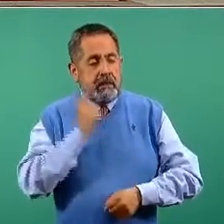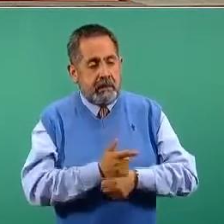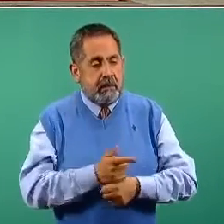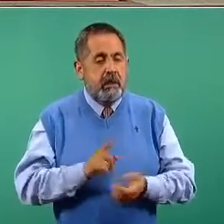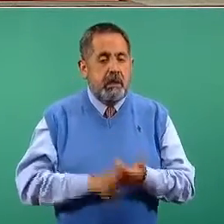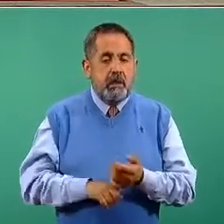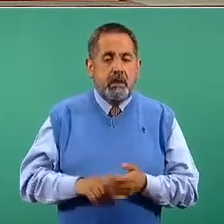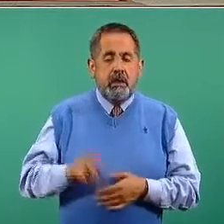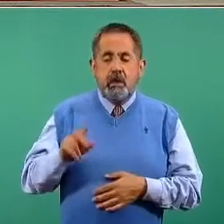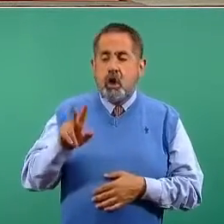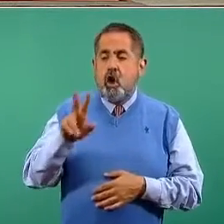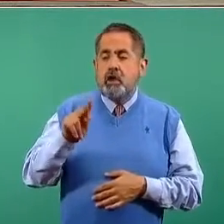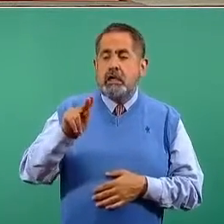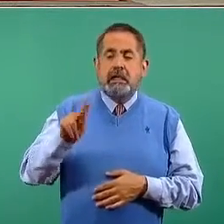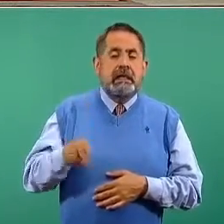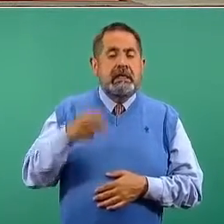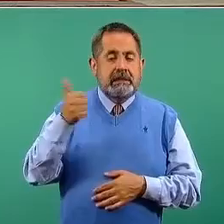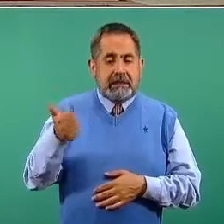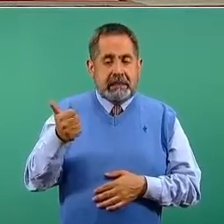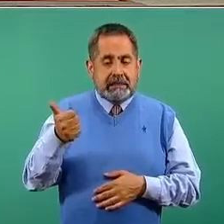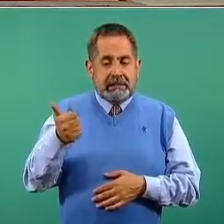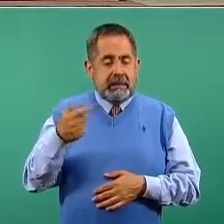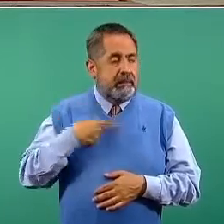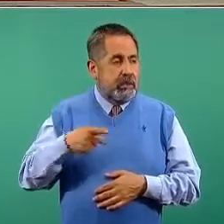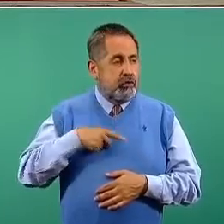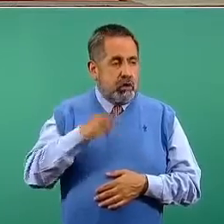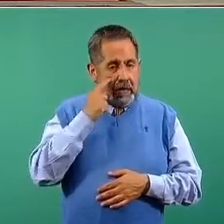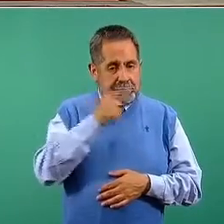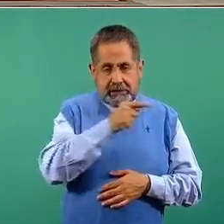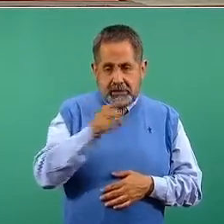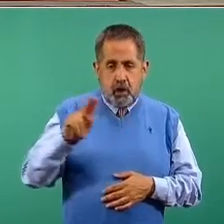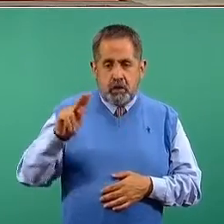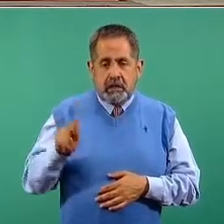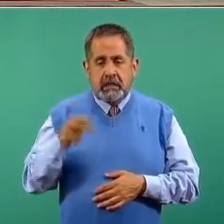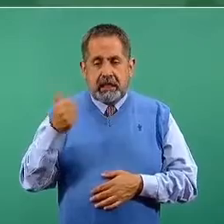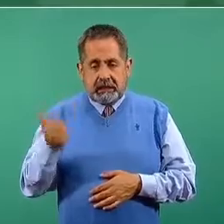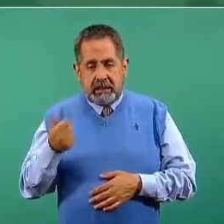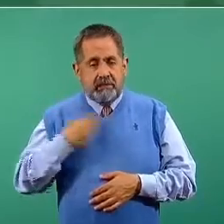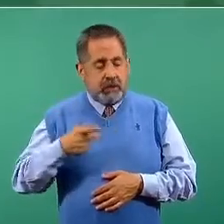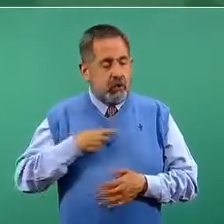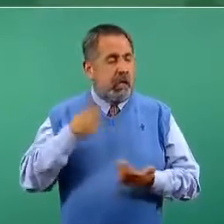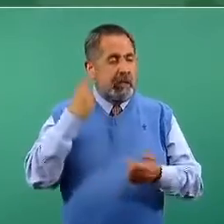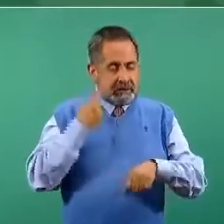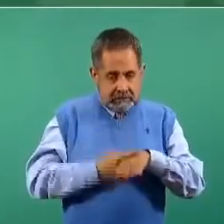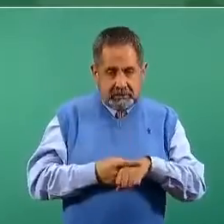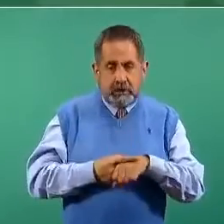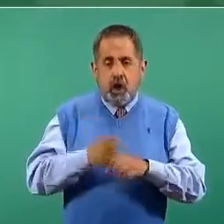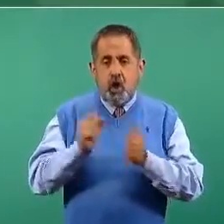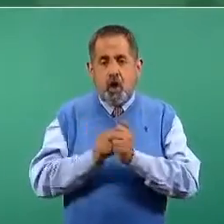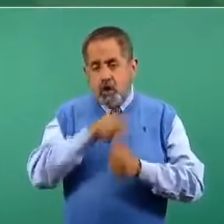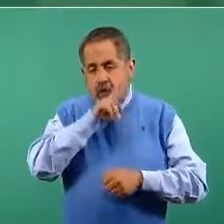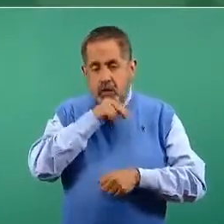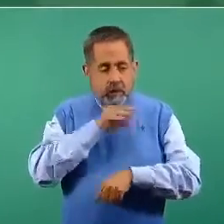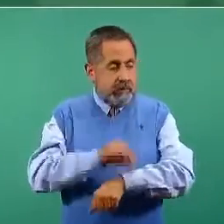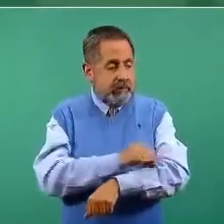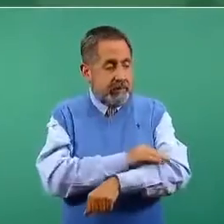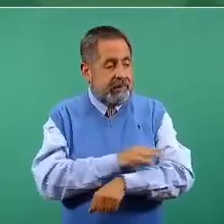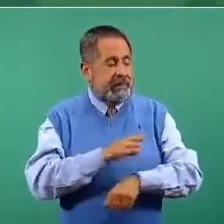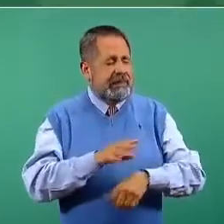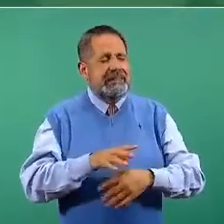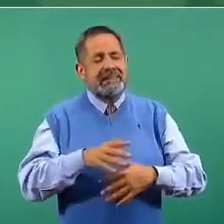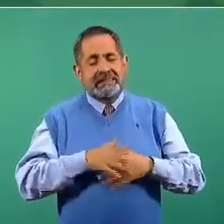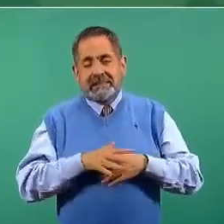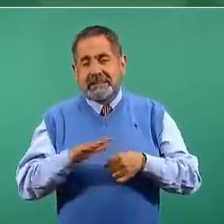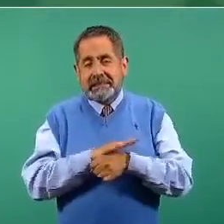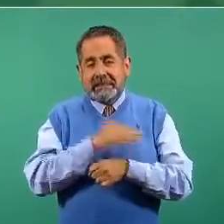identificado 86 ESAVIS de este tipo, es decir, 86 personas con el antecedente de la aplicación